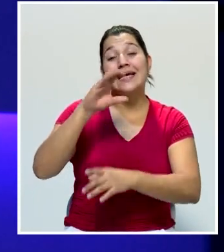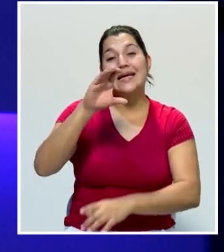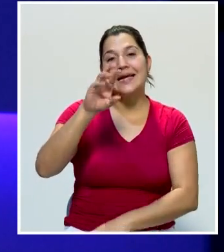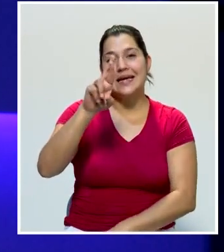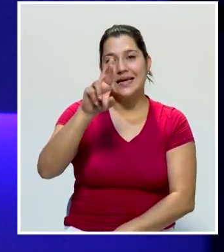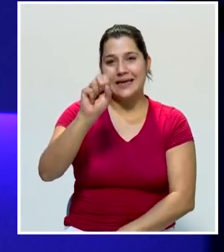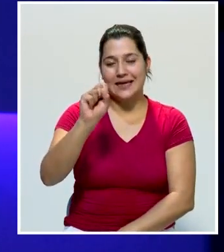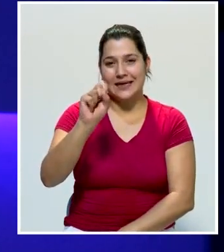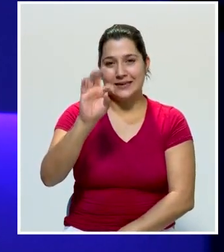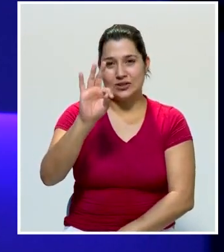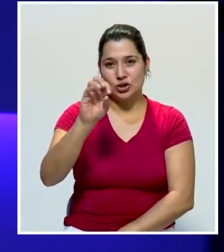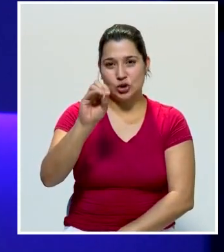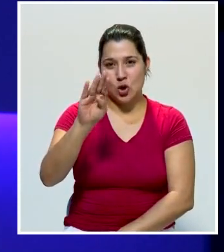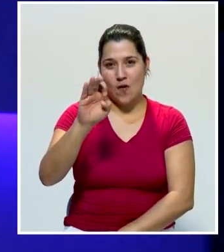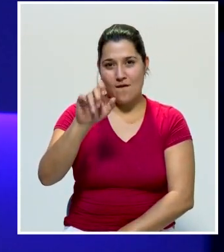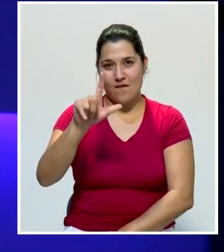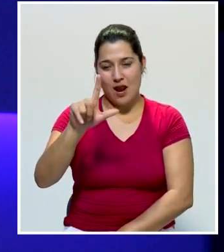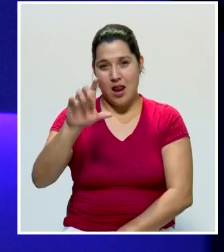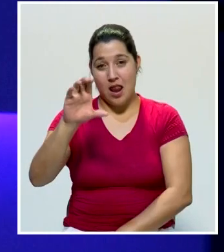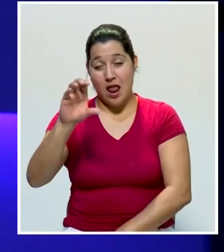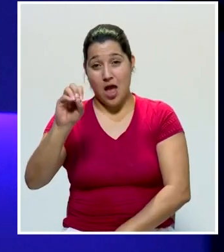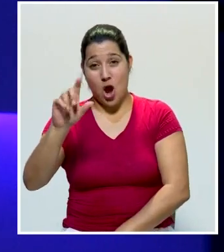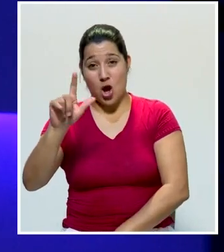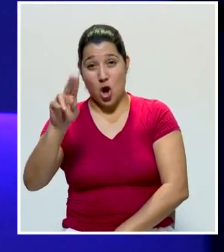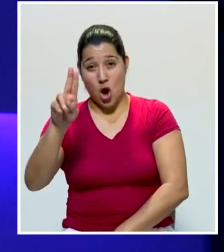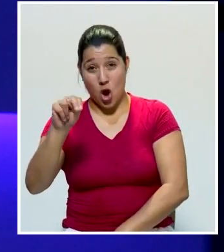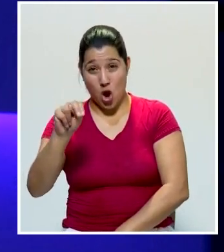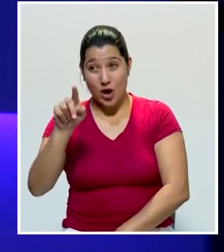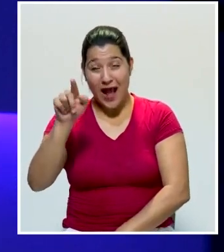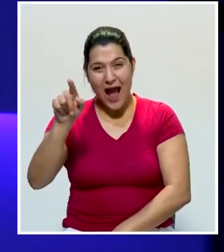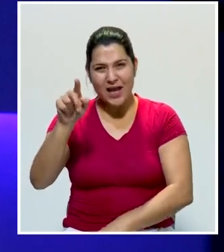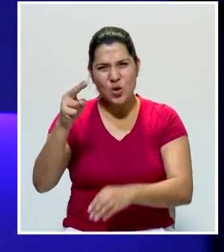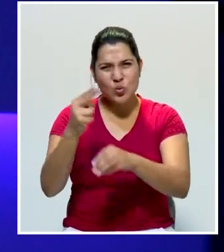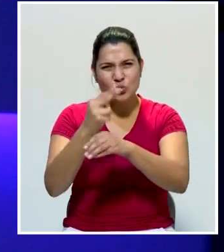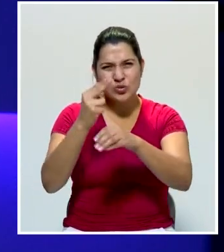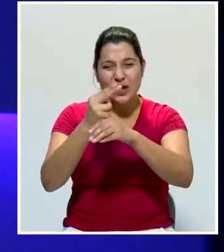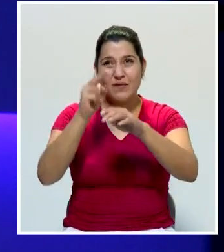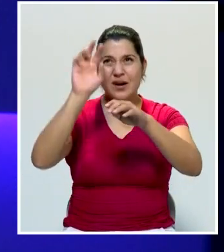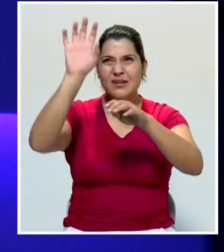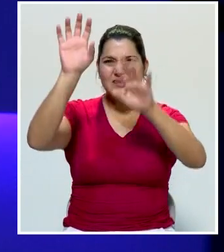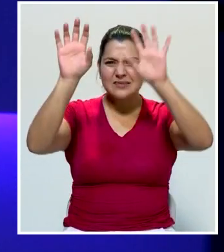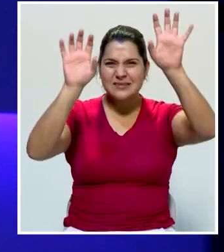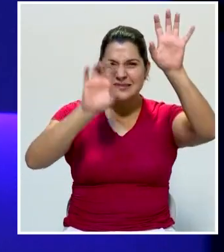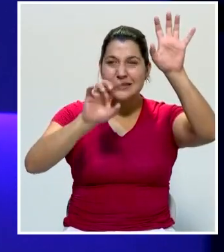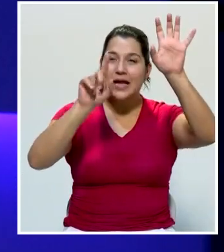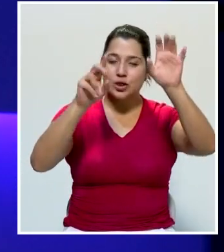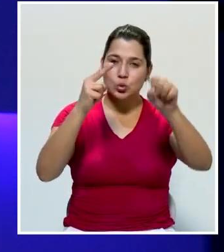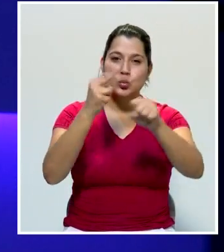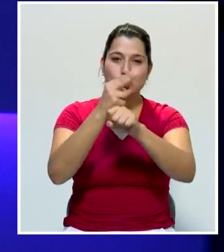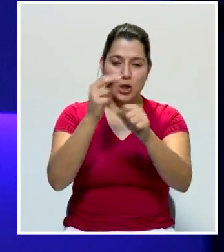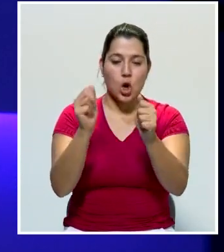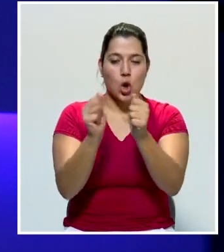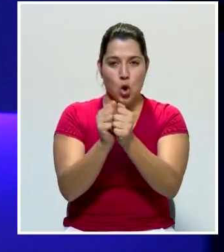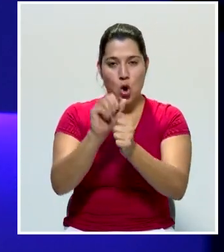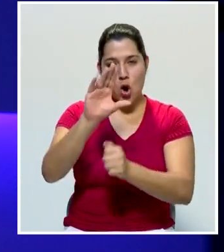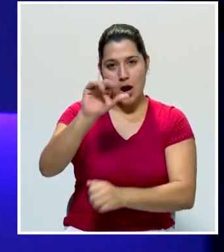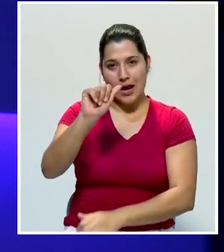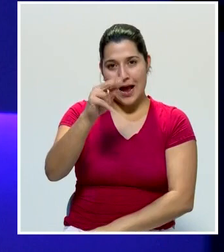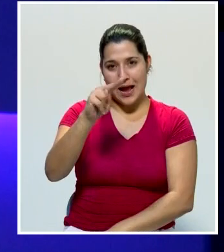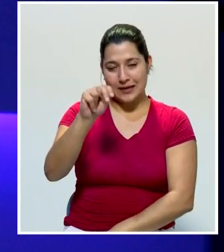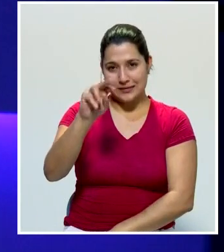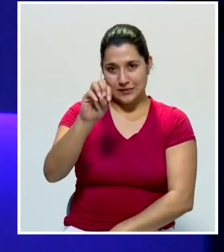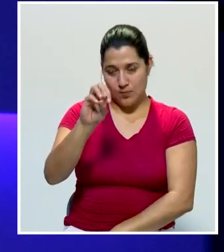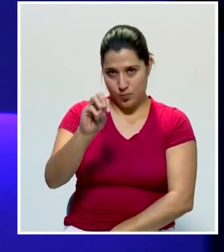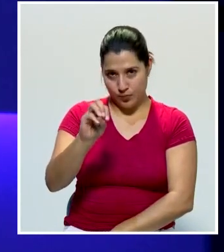se lo conoce, es una variedad de la planta Cannabis sativa, que todos conocemos popularmente como